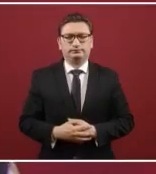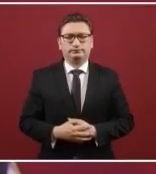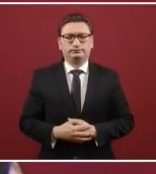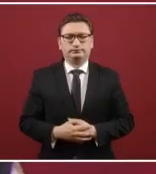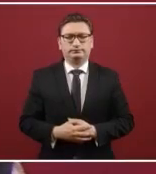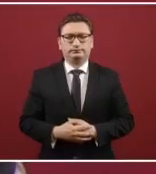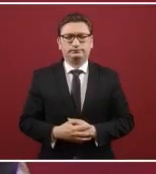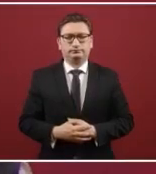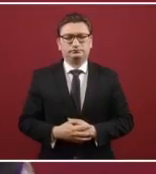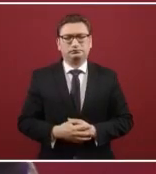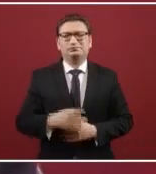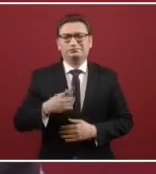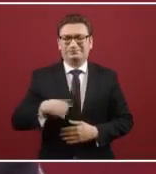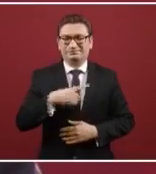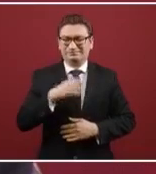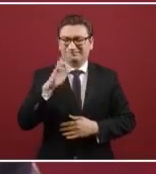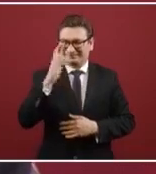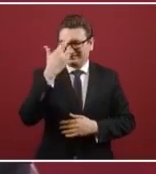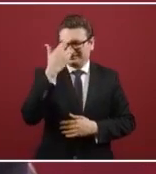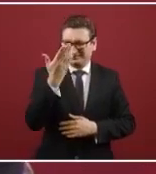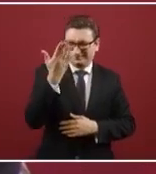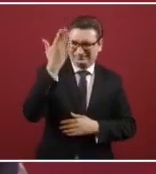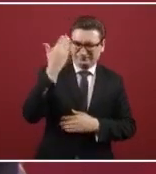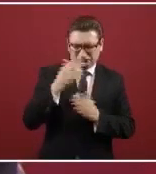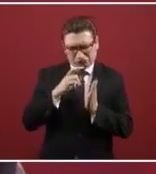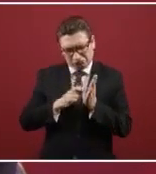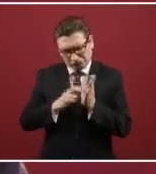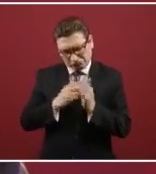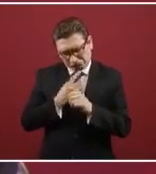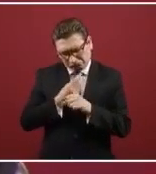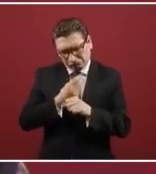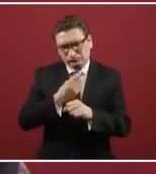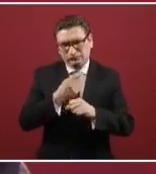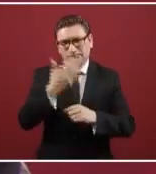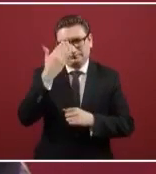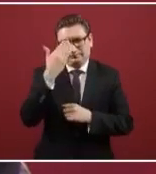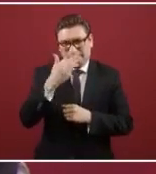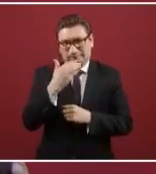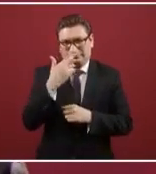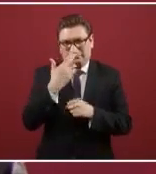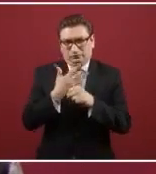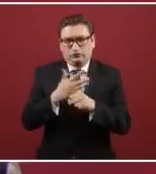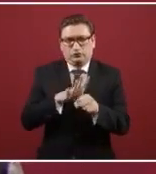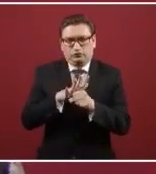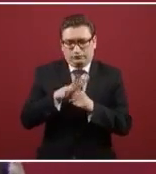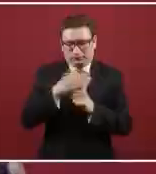esa reforma es parte de la agenda